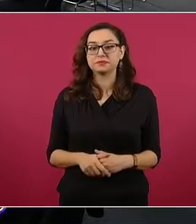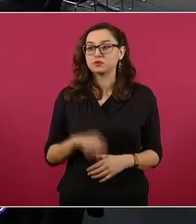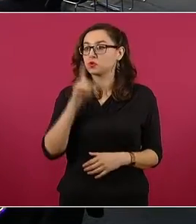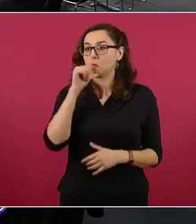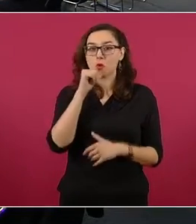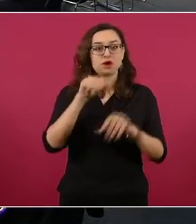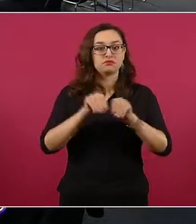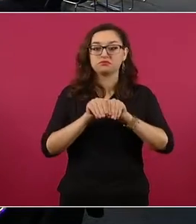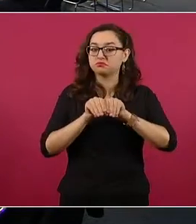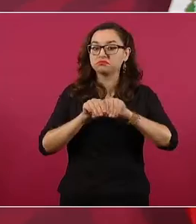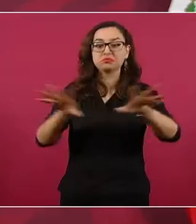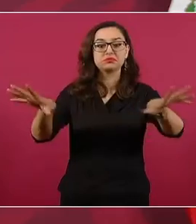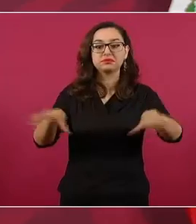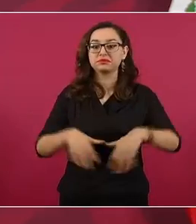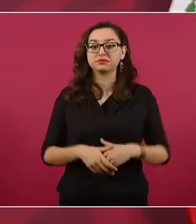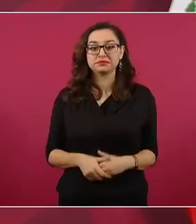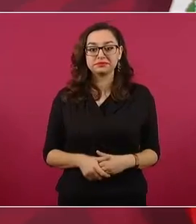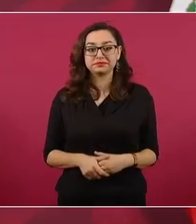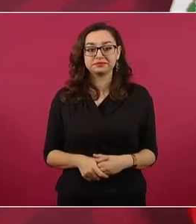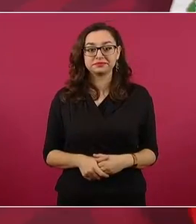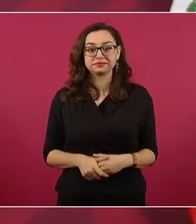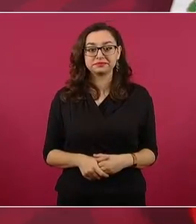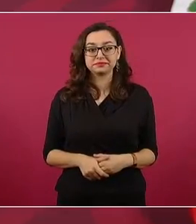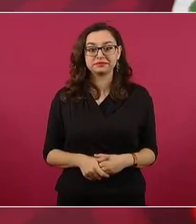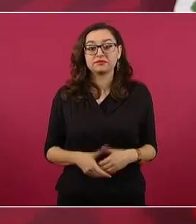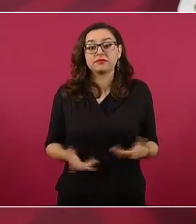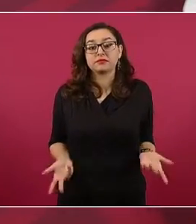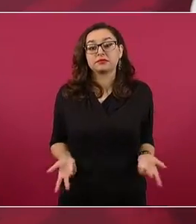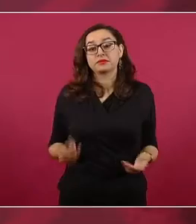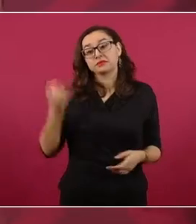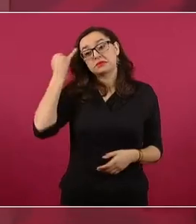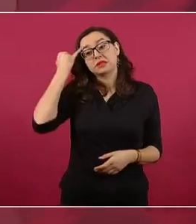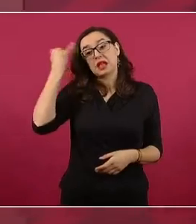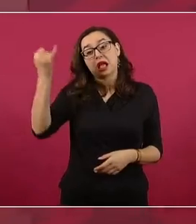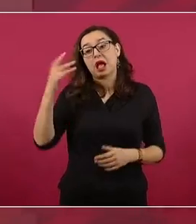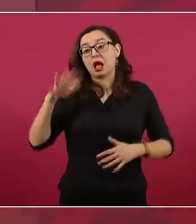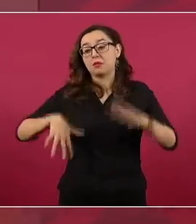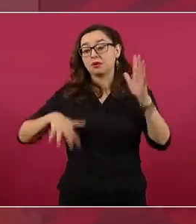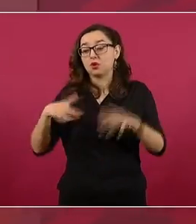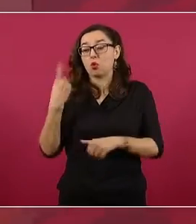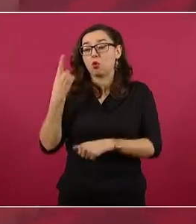Imagínense, en un día turbinan 2 horas,